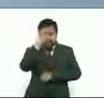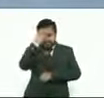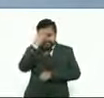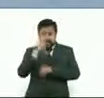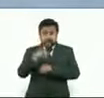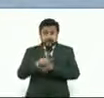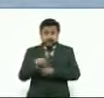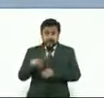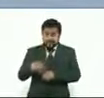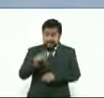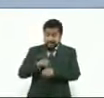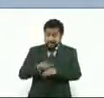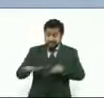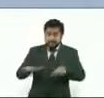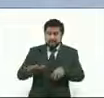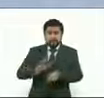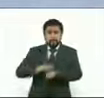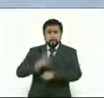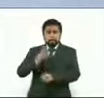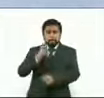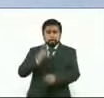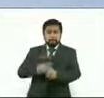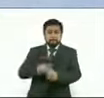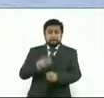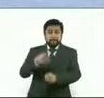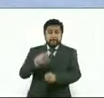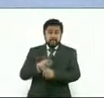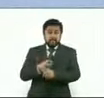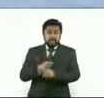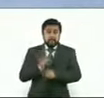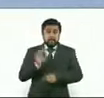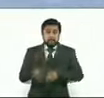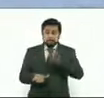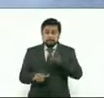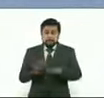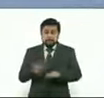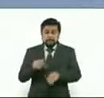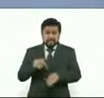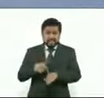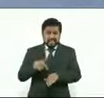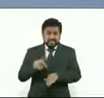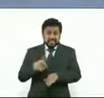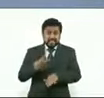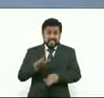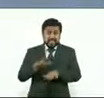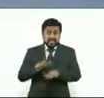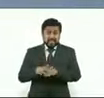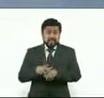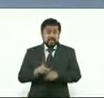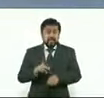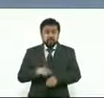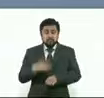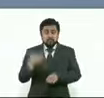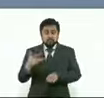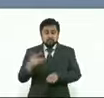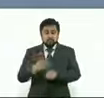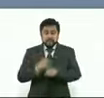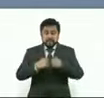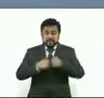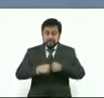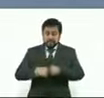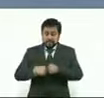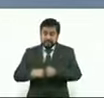un poquito más duro. De hecho, el impacto aumenta un grado más, digamos, en las articulaciones y piernas. Según los